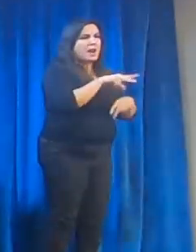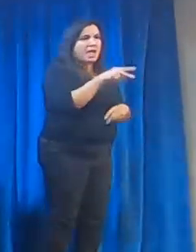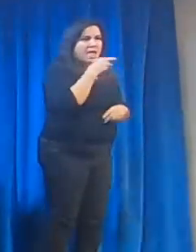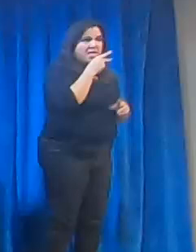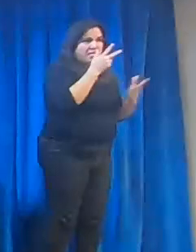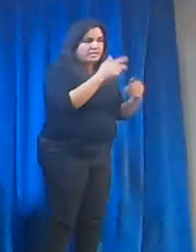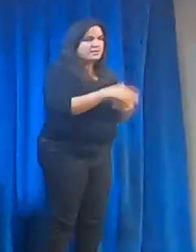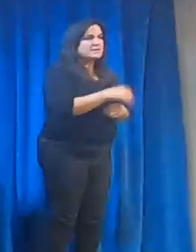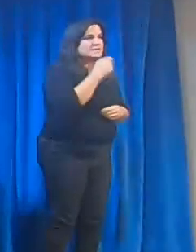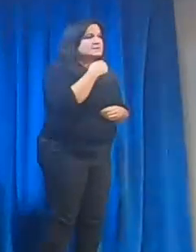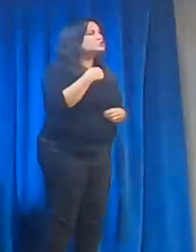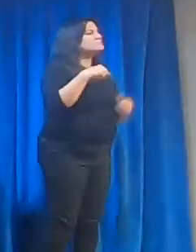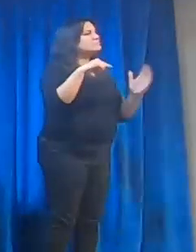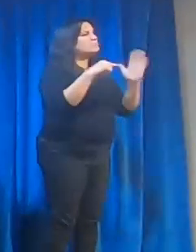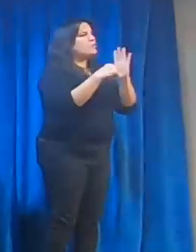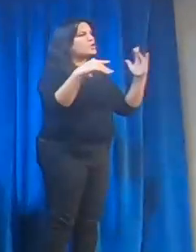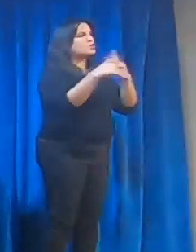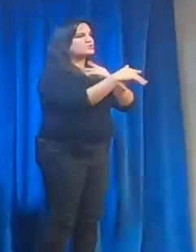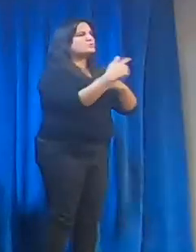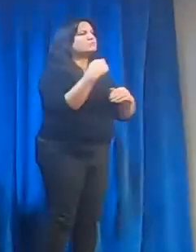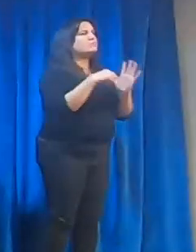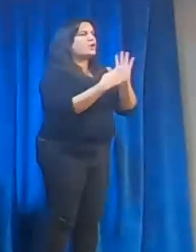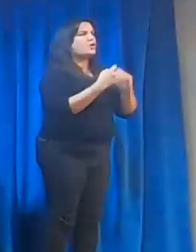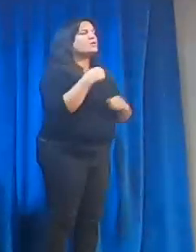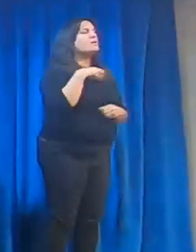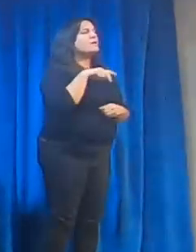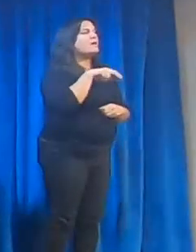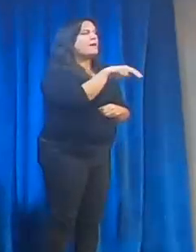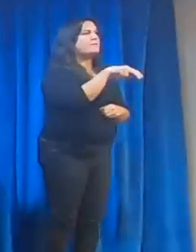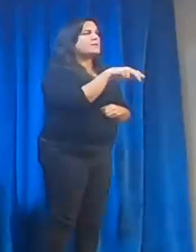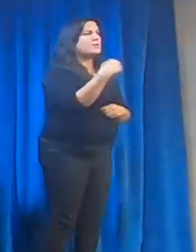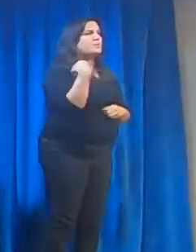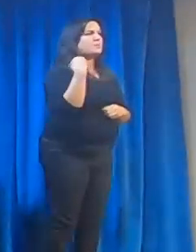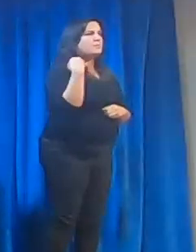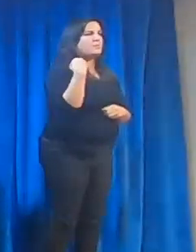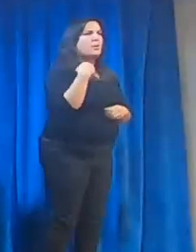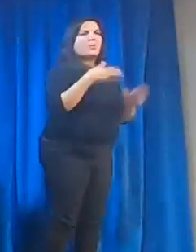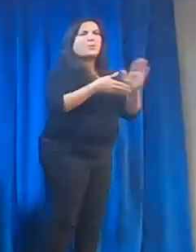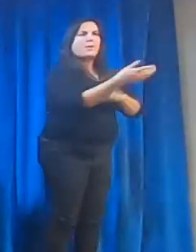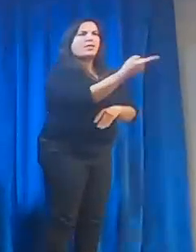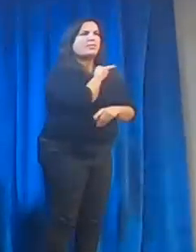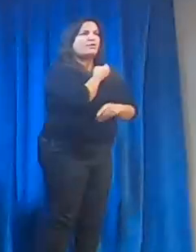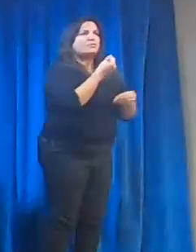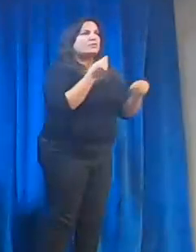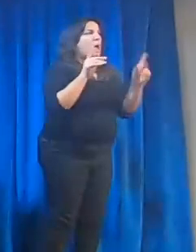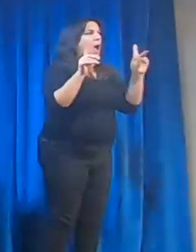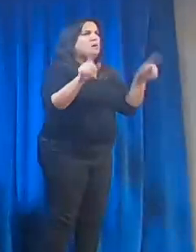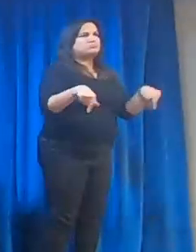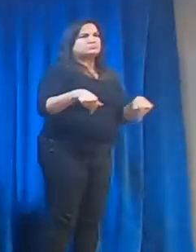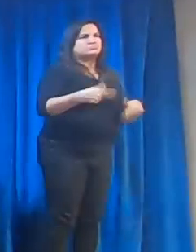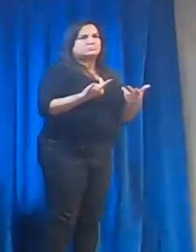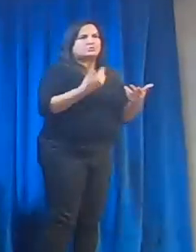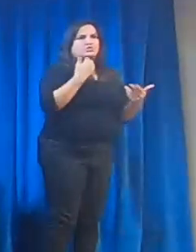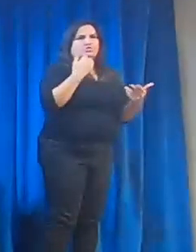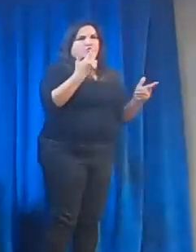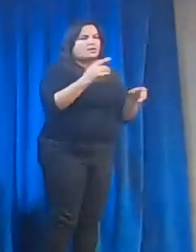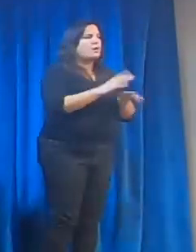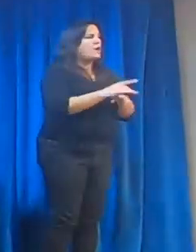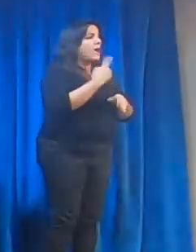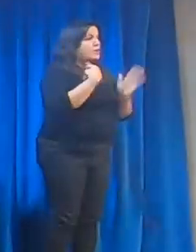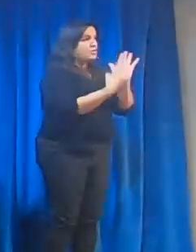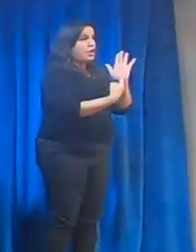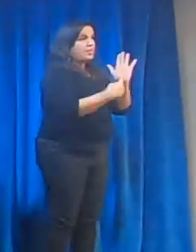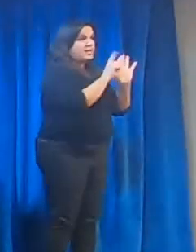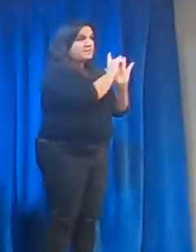y me dicen a dónde va, yo le digo, no sé, me llevo preso, porque hay una ordenanza que está prohibido caminar sin rumbo